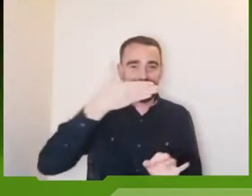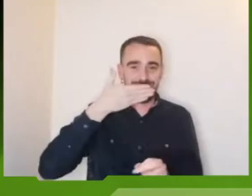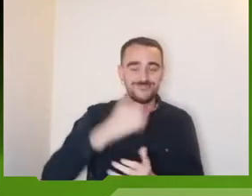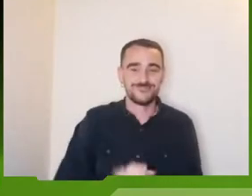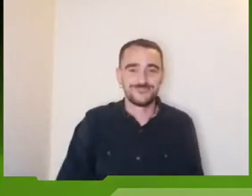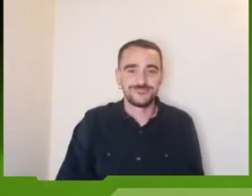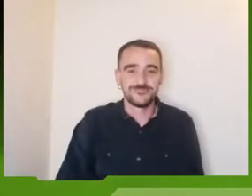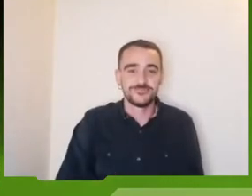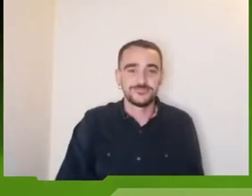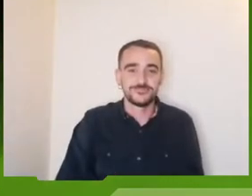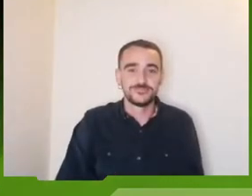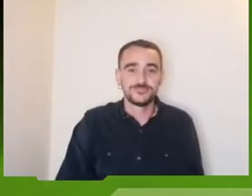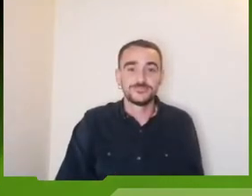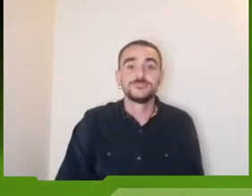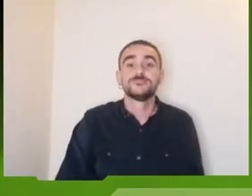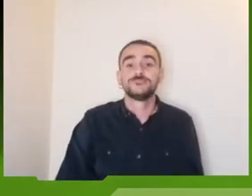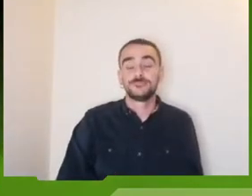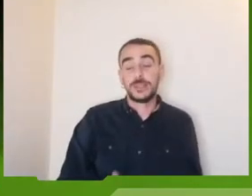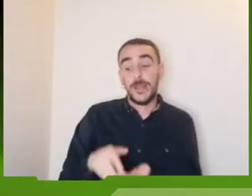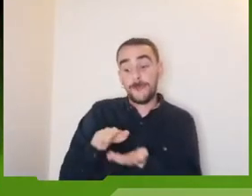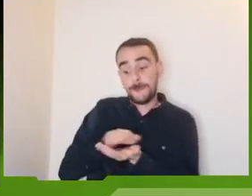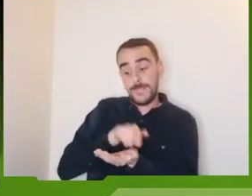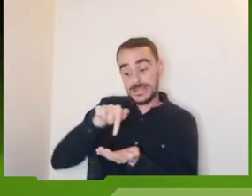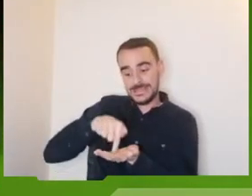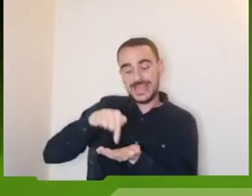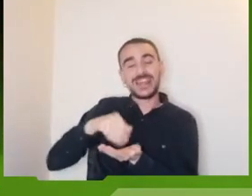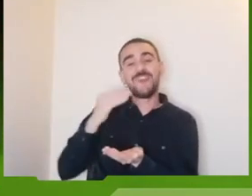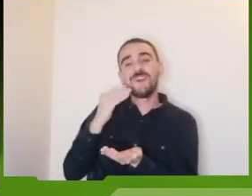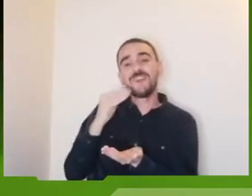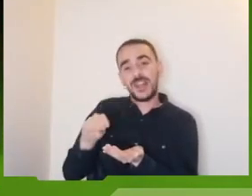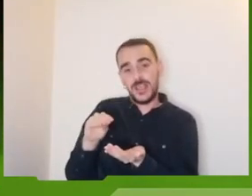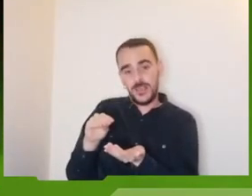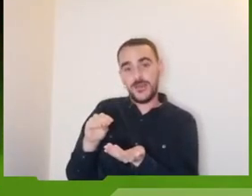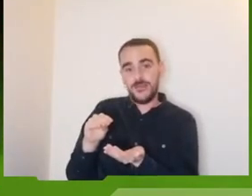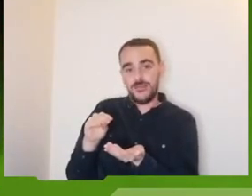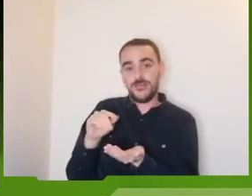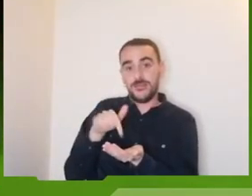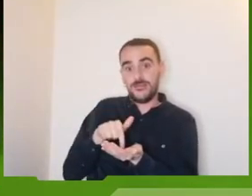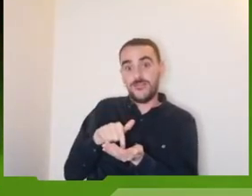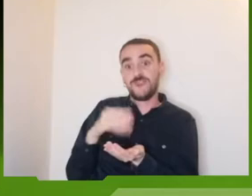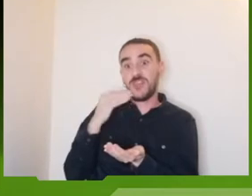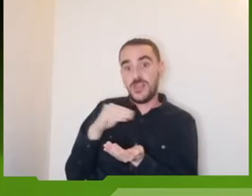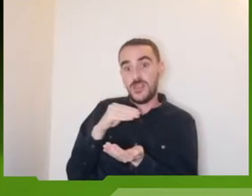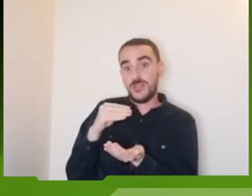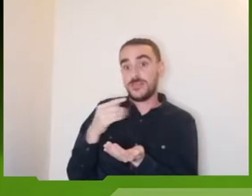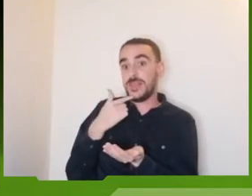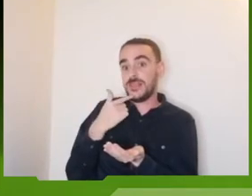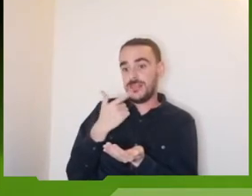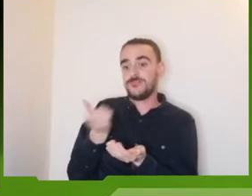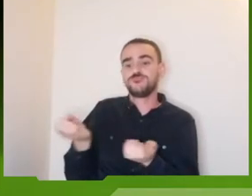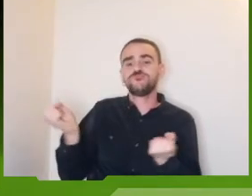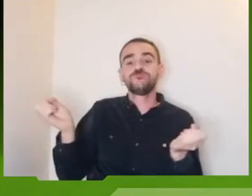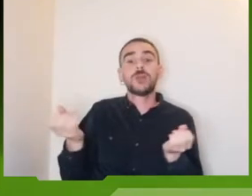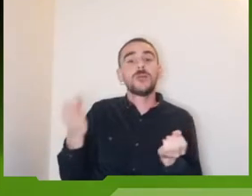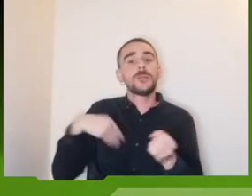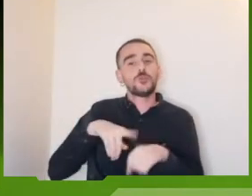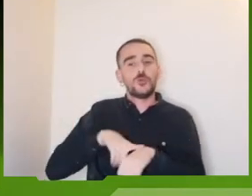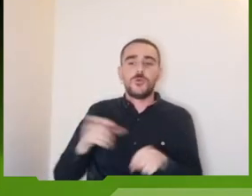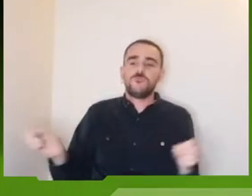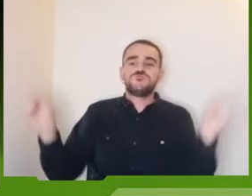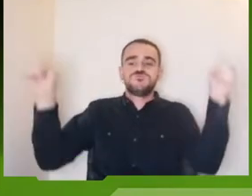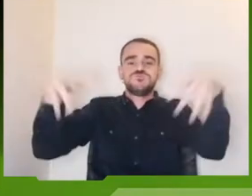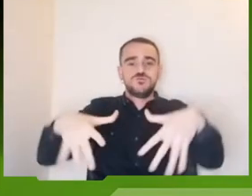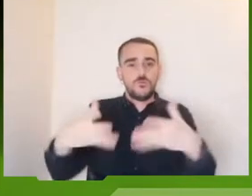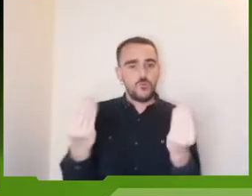Como la masa está fría, importante no ponerlas todas de golpe, porque bajaría mucho la temperatura del